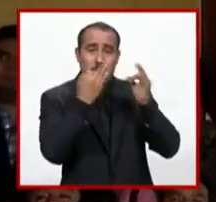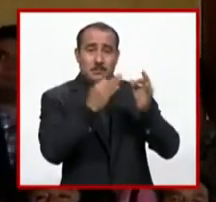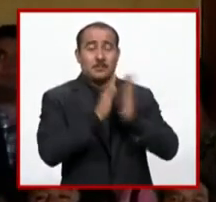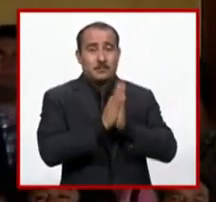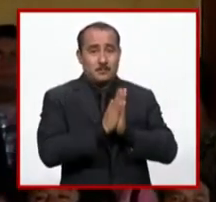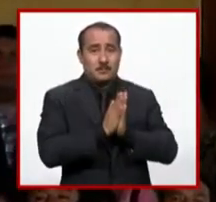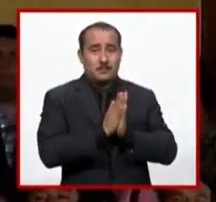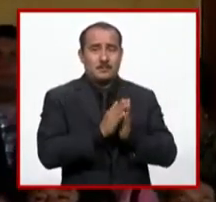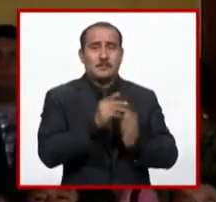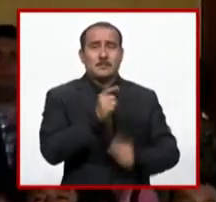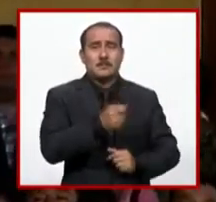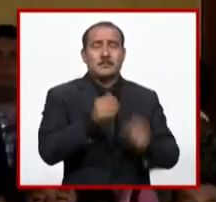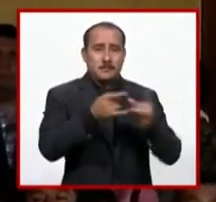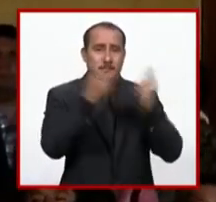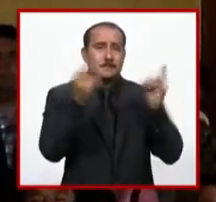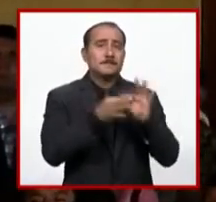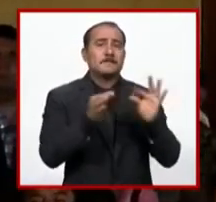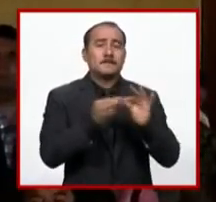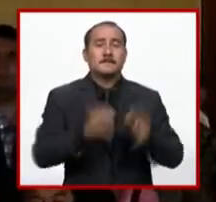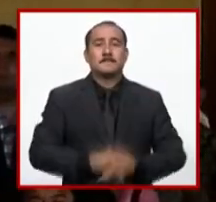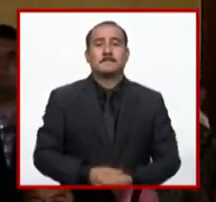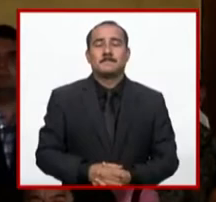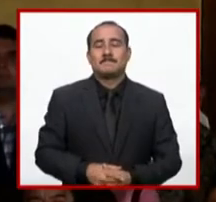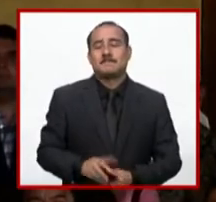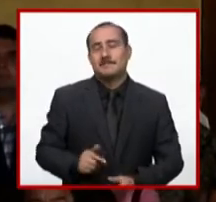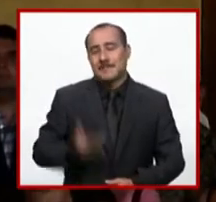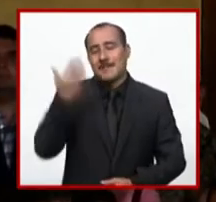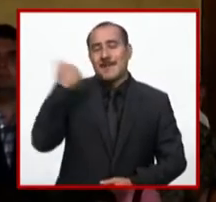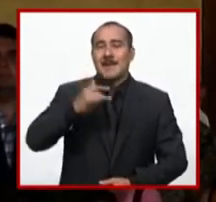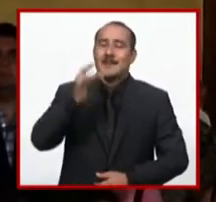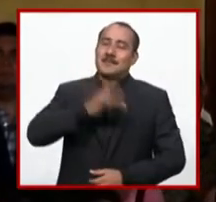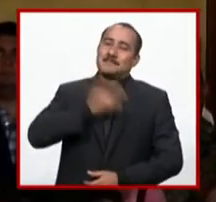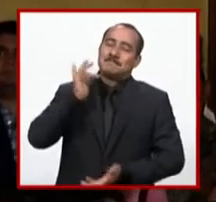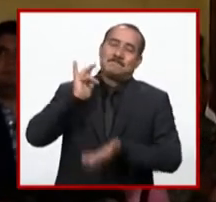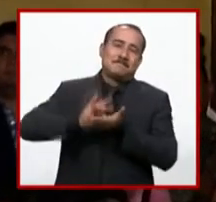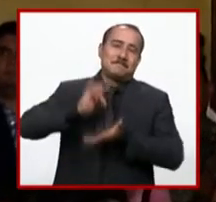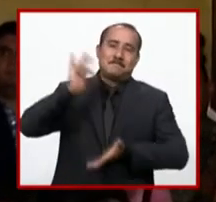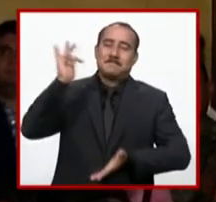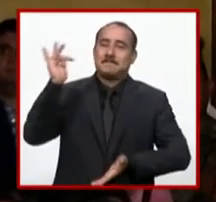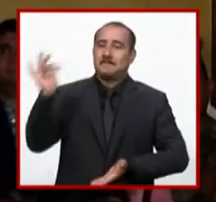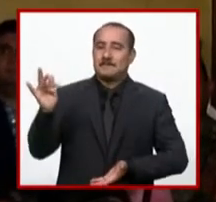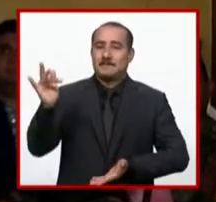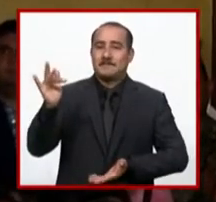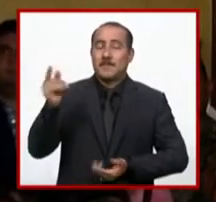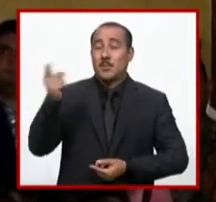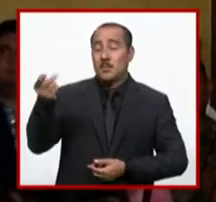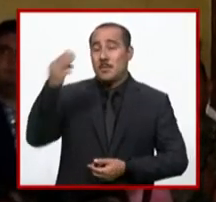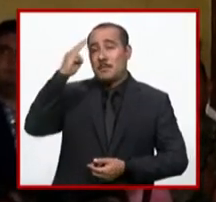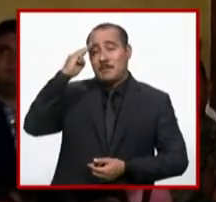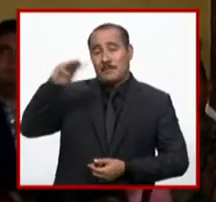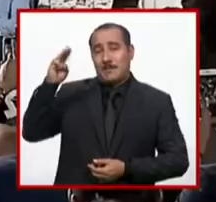favor, si nos compartes tu experiencia. Antes que nada, muchas gracias, maestro Alejandro